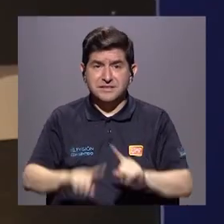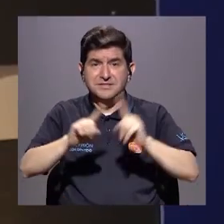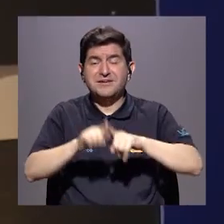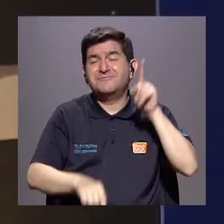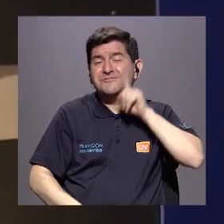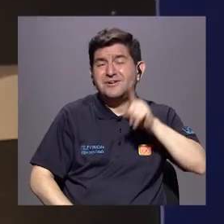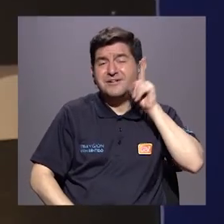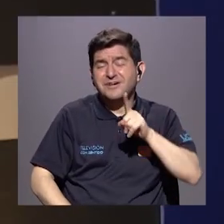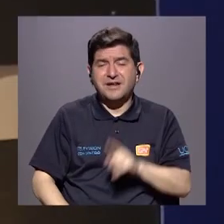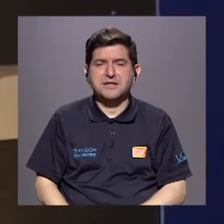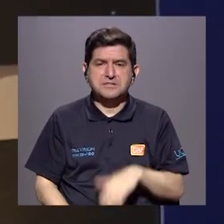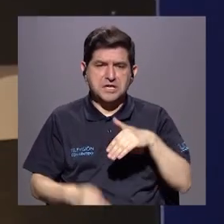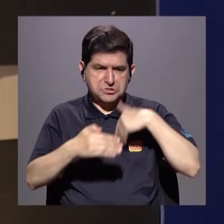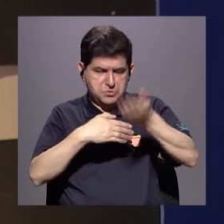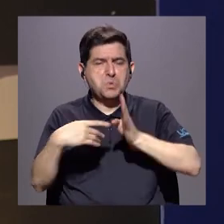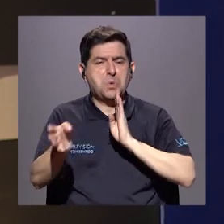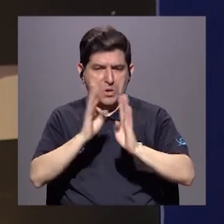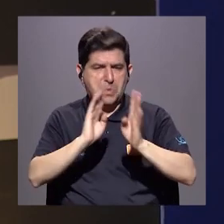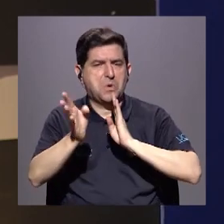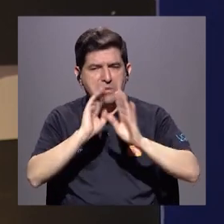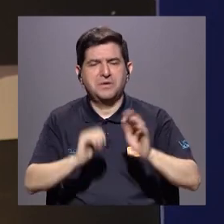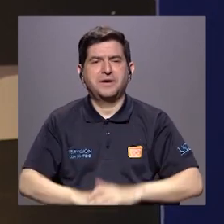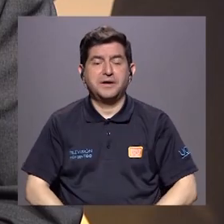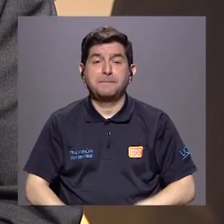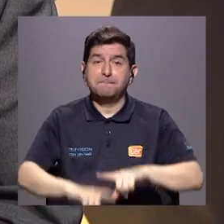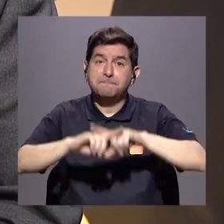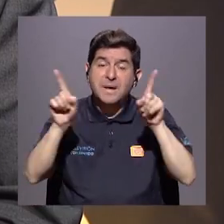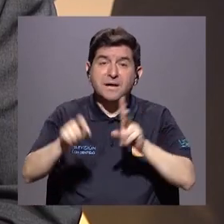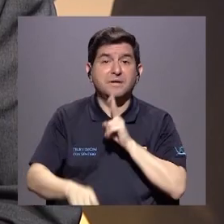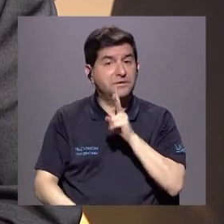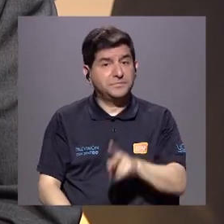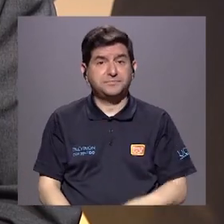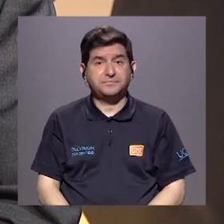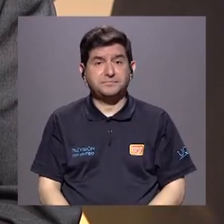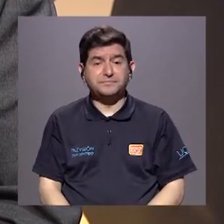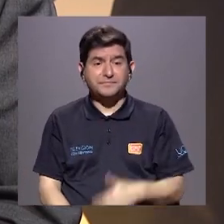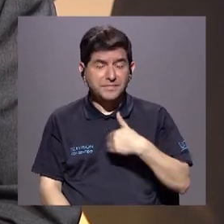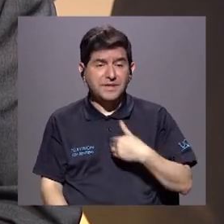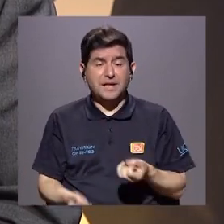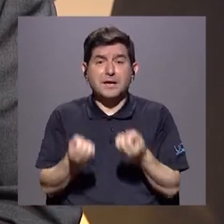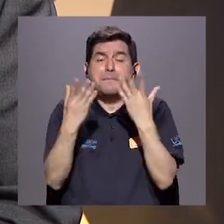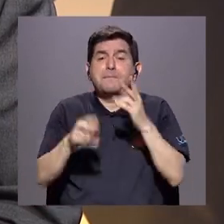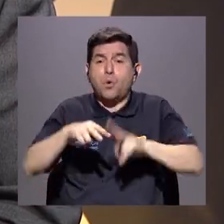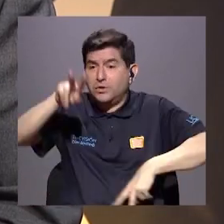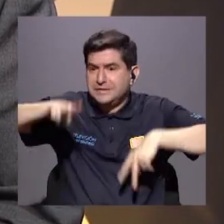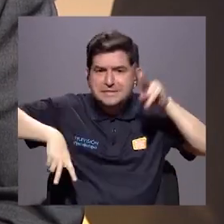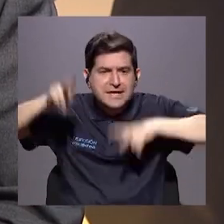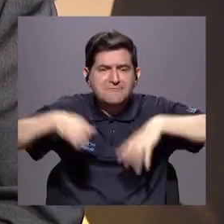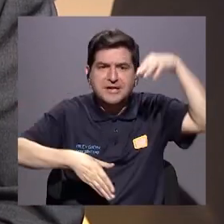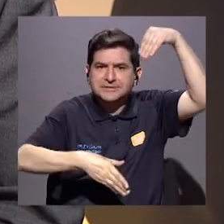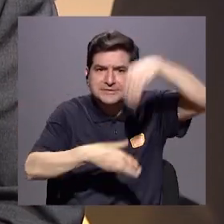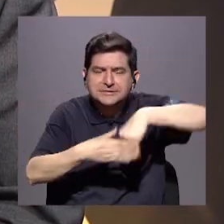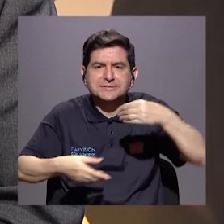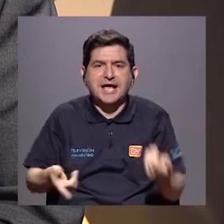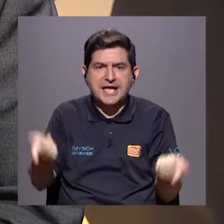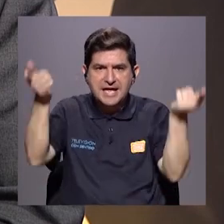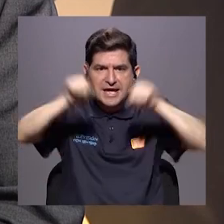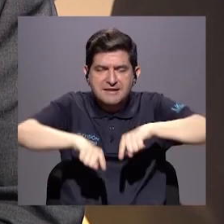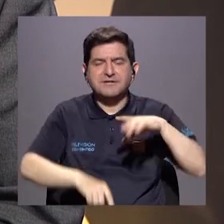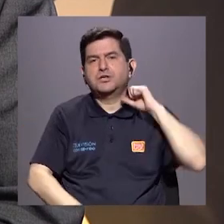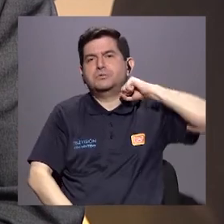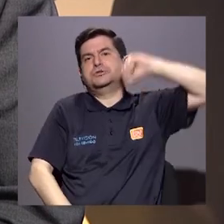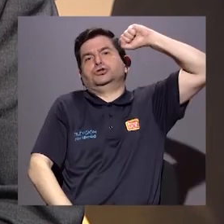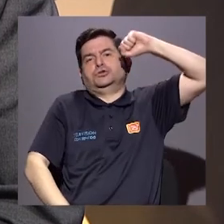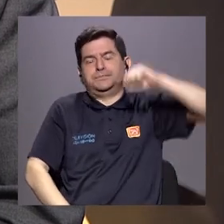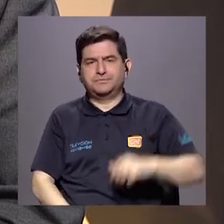muchísimos mitos que yo creo que en el momento podemos hablar de esto verdad pero en realidad hay muchas variables que interviniendo bien fenómenos de